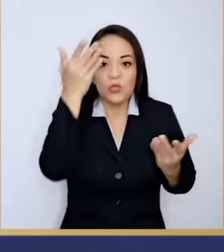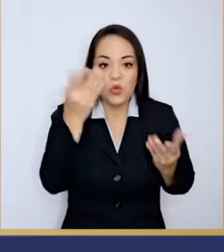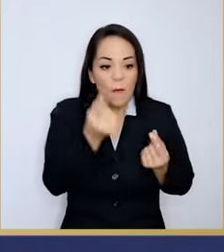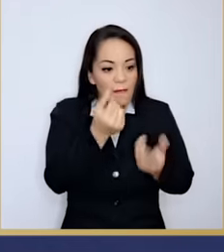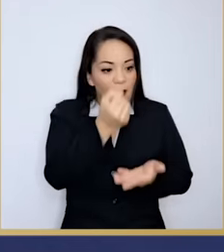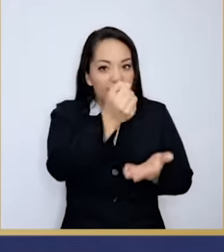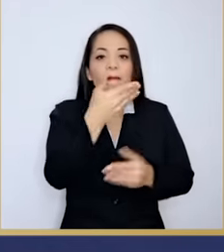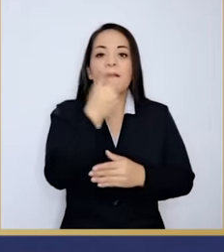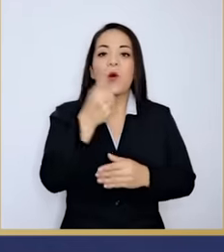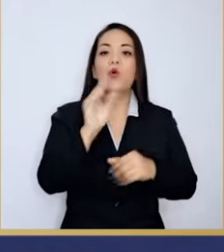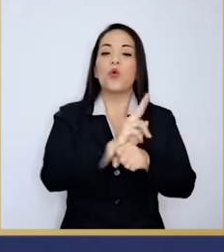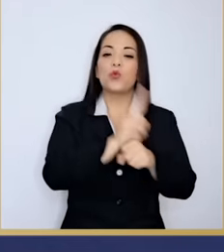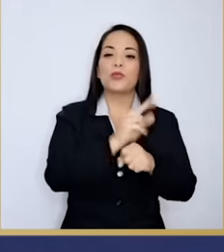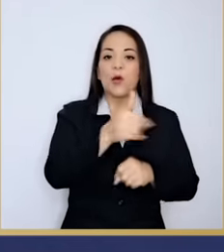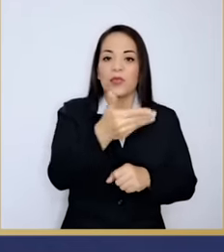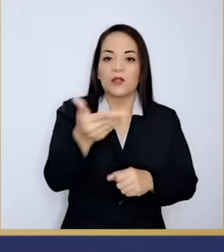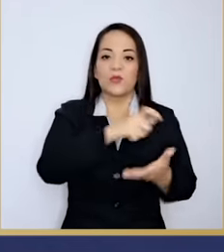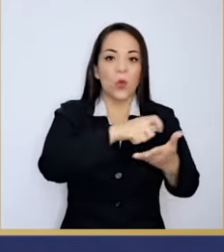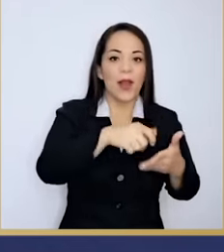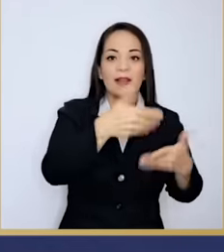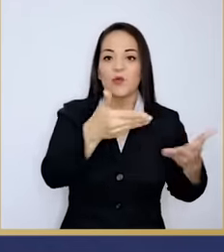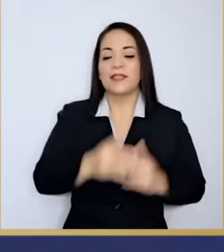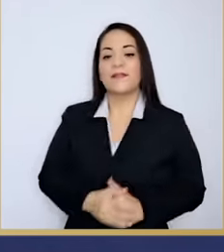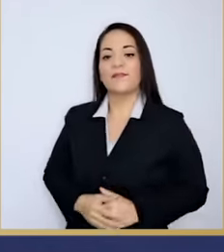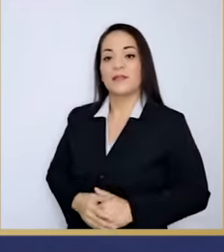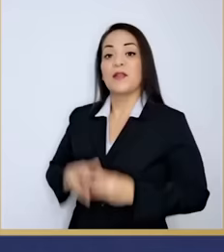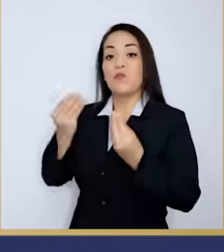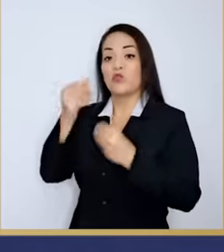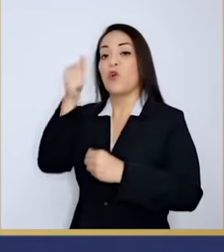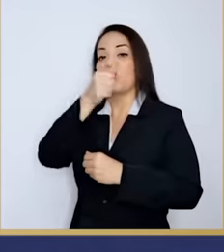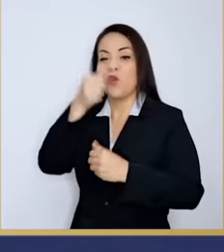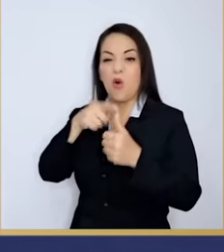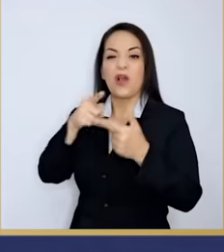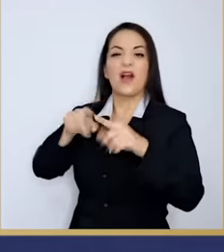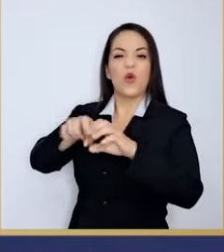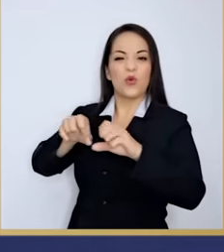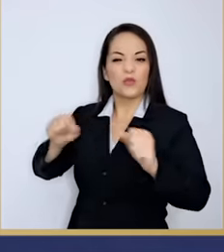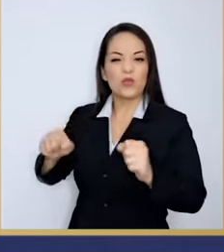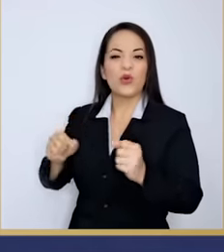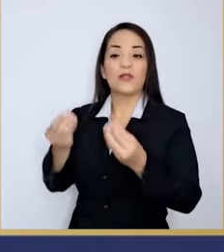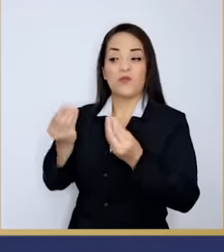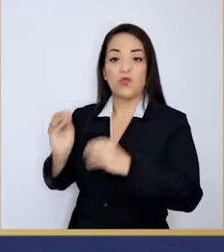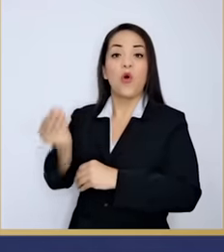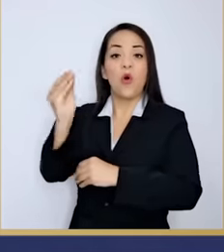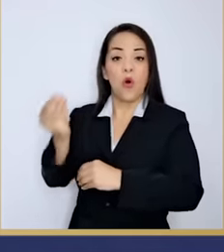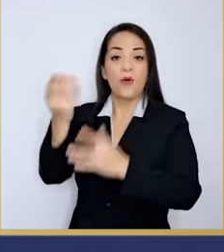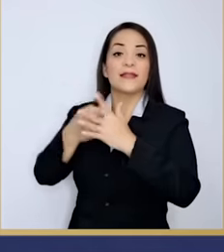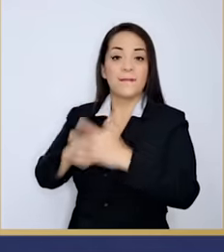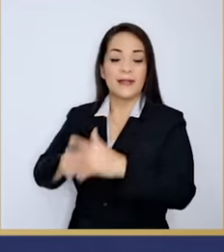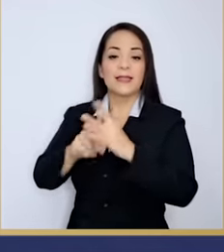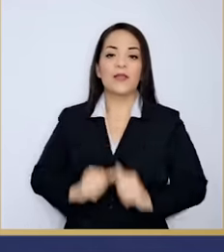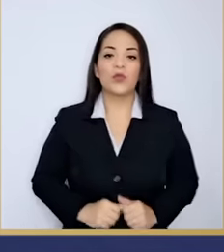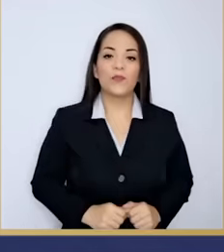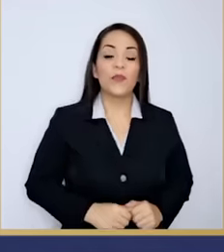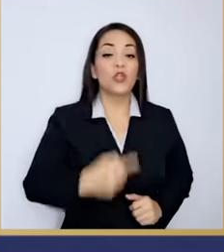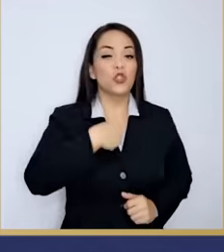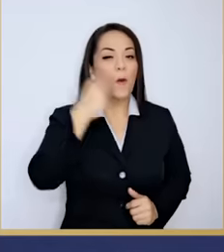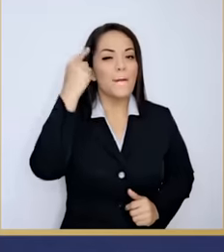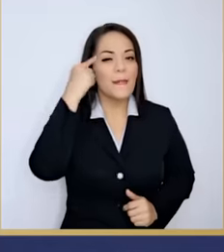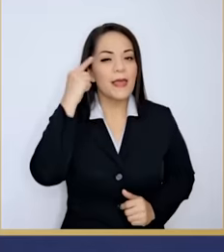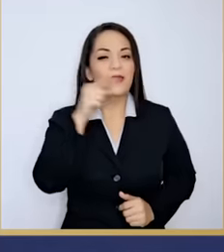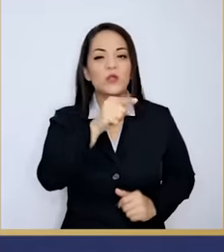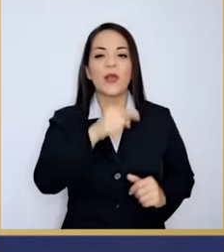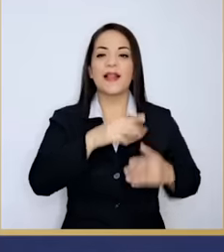parece absurdo en algo que se puede beneficiar lo que son escuelas. Tantas drogas, tantas corrupciones, ¿verdad? Para jóvenes que vienen